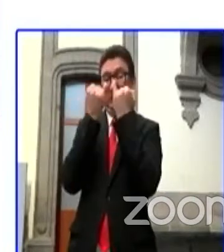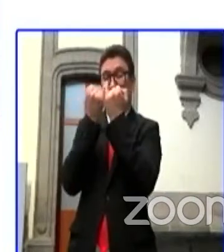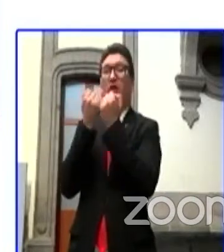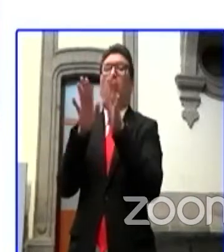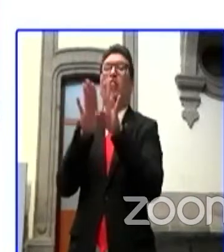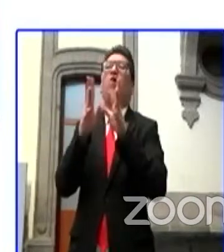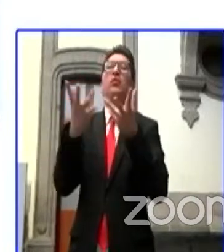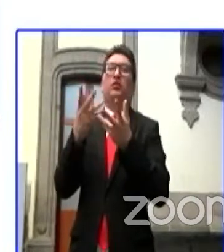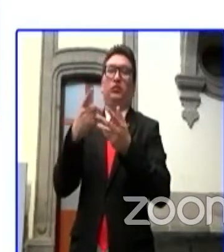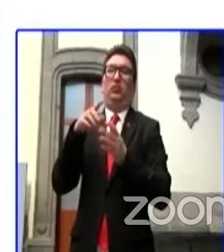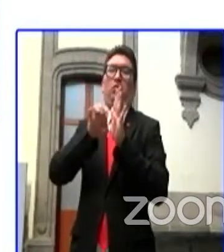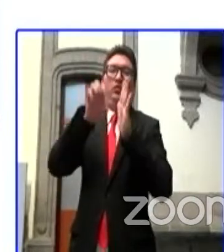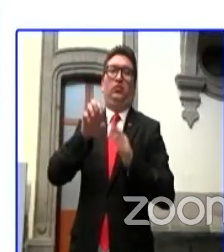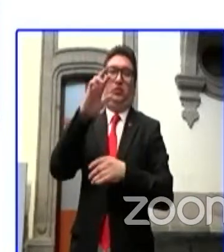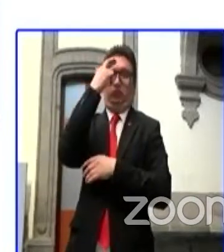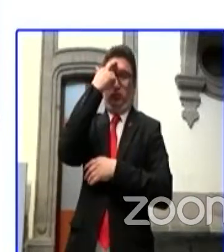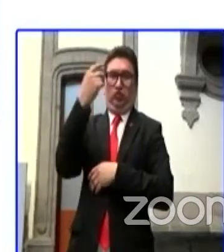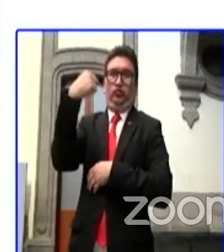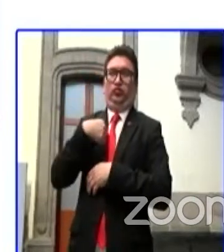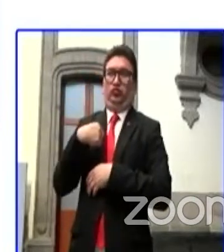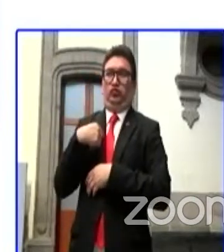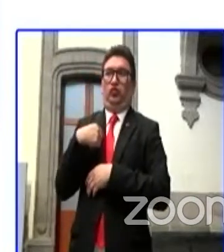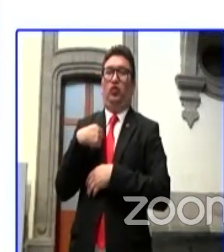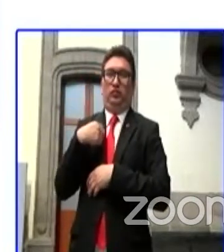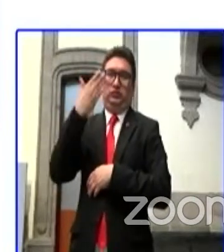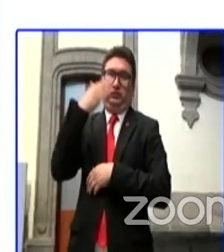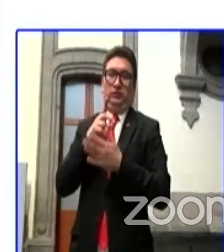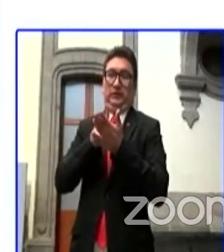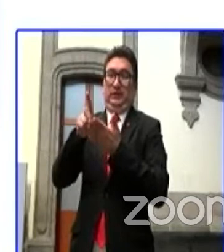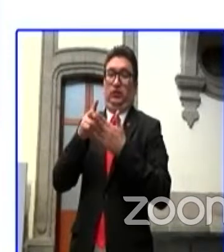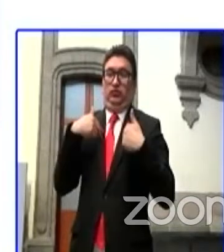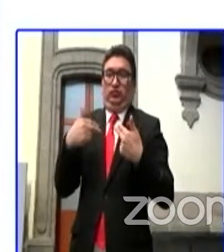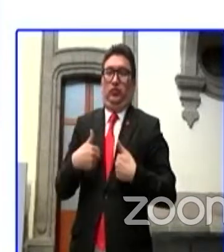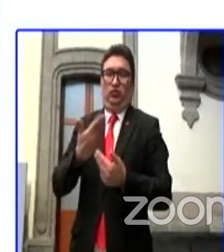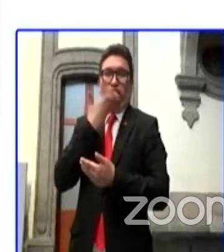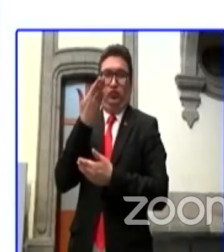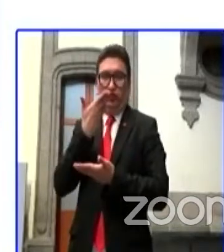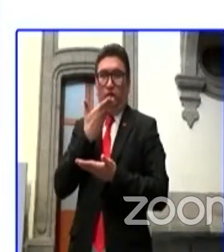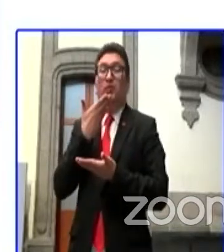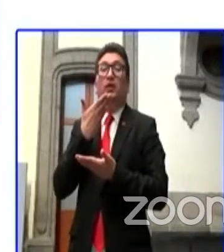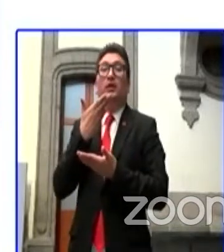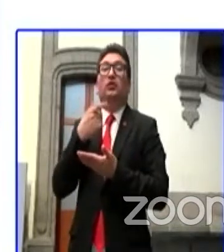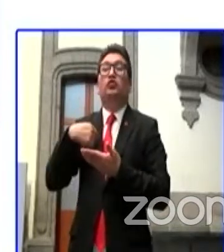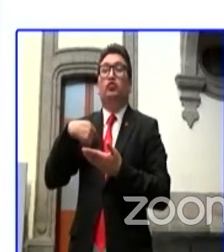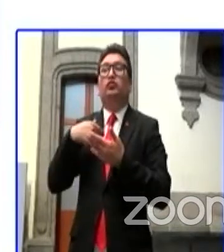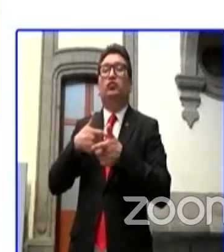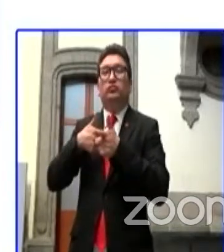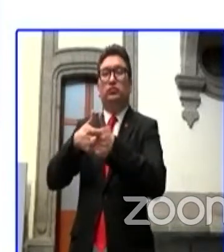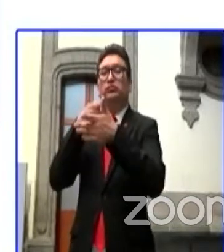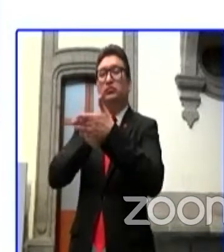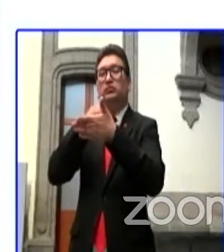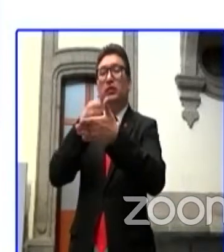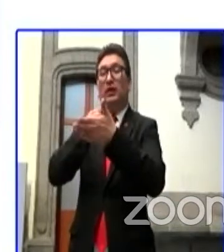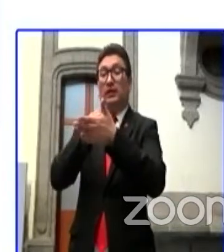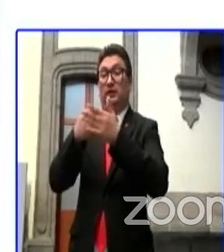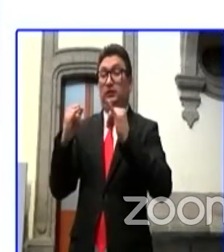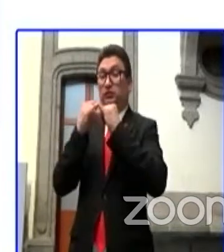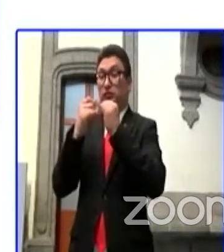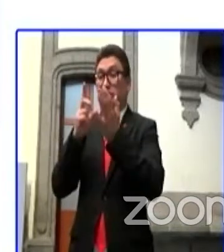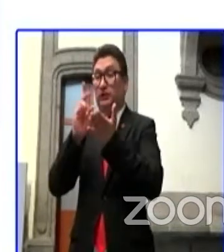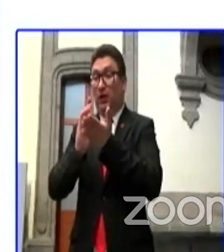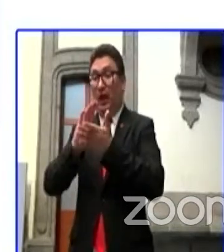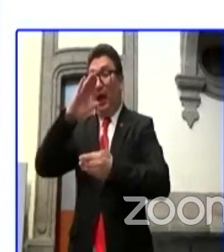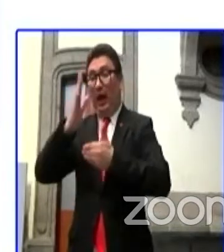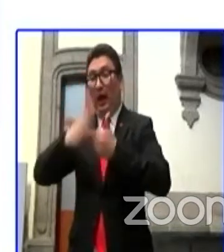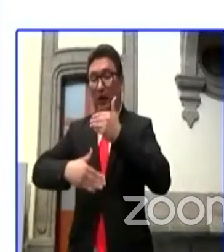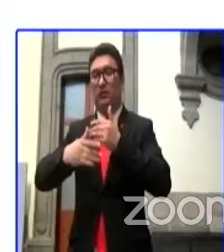caso, yo vengo del ejercicio de los derechos humanos y el hecho de seguir pugnando después del instituto que los derechos de las